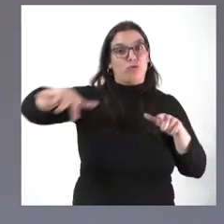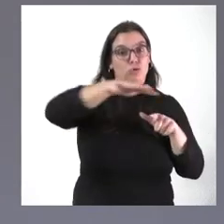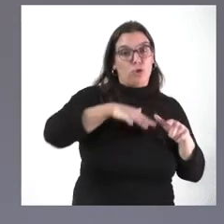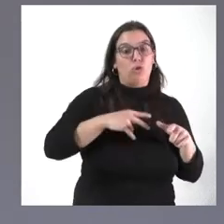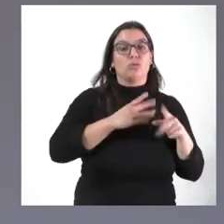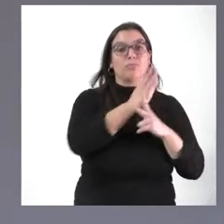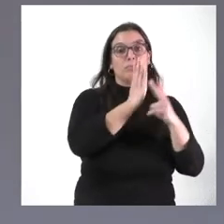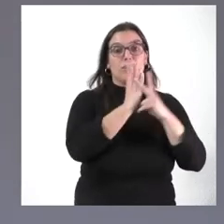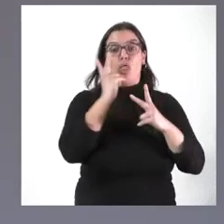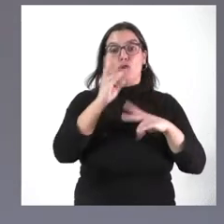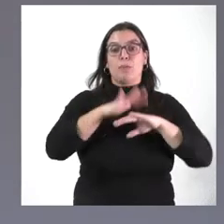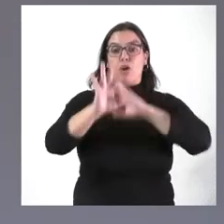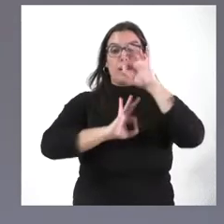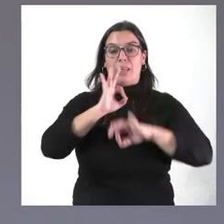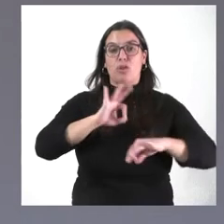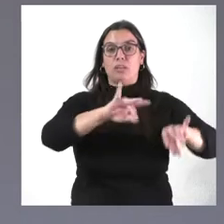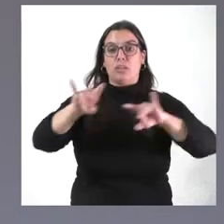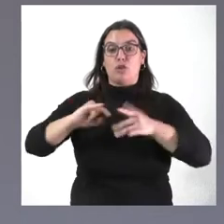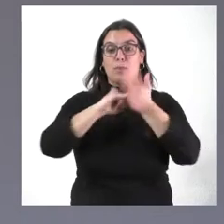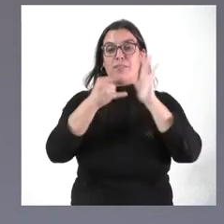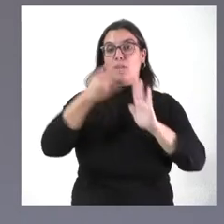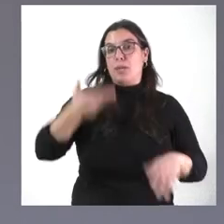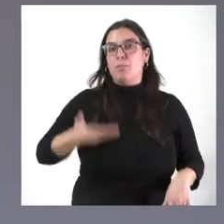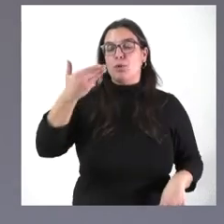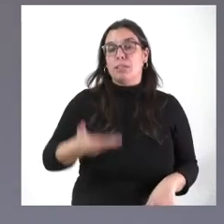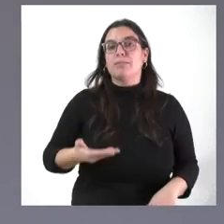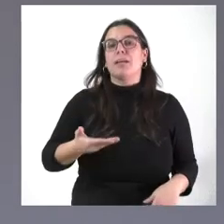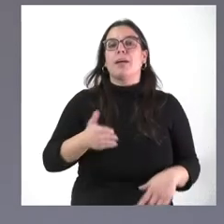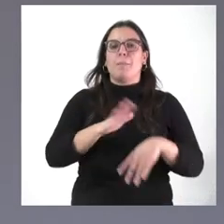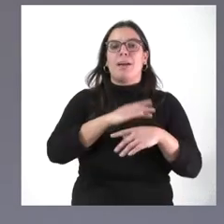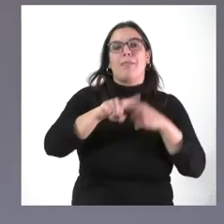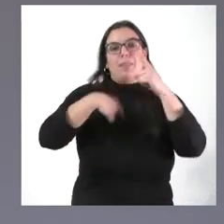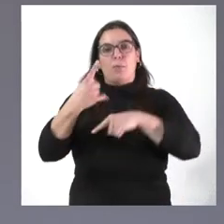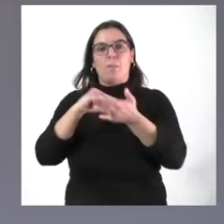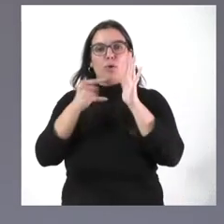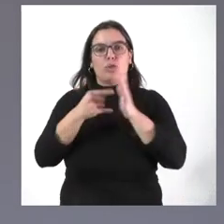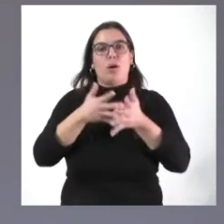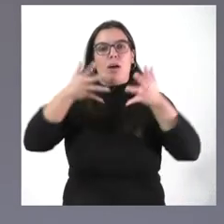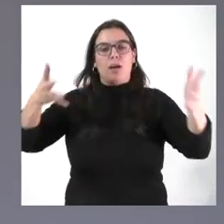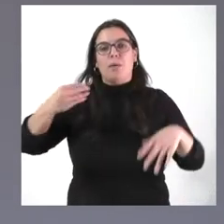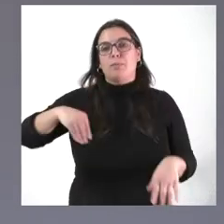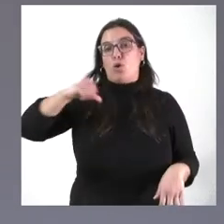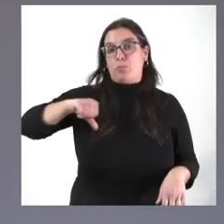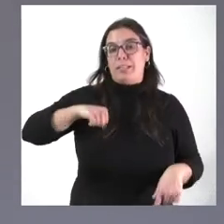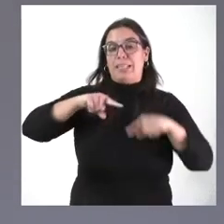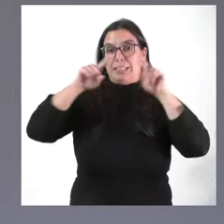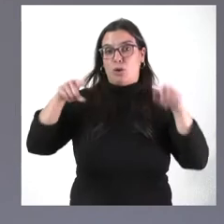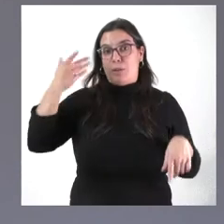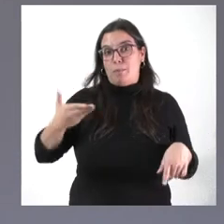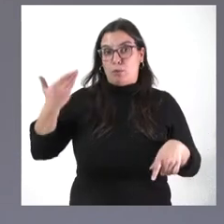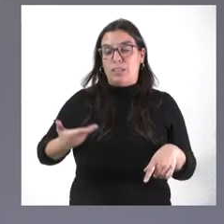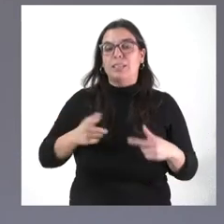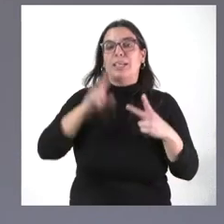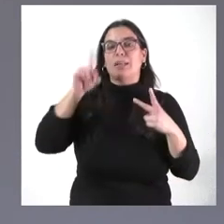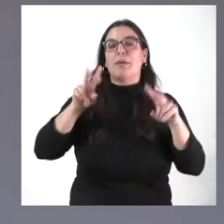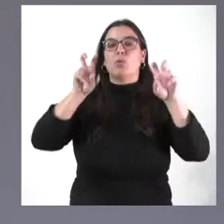instrumentos de ordenación del territorio y de planificación fundamentales para ese importantísimo proyecto de ampliación del hospital de Segovia y también de